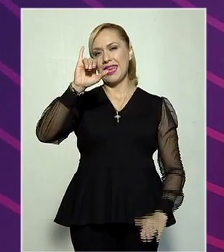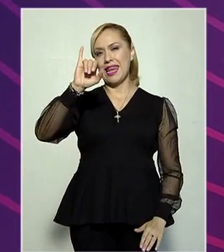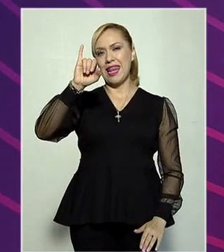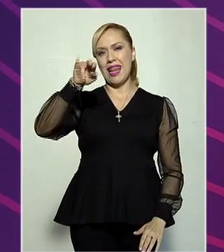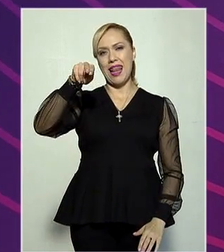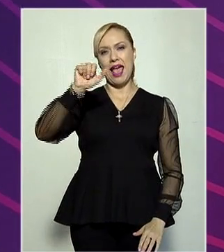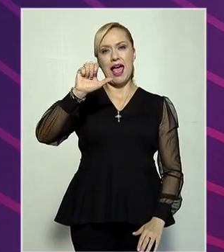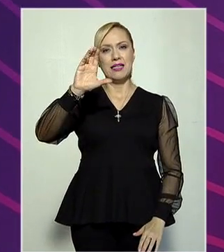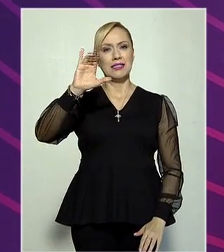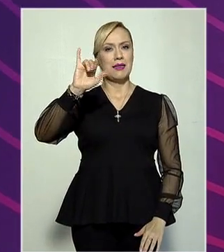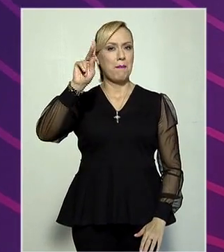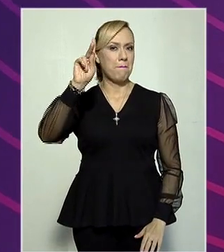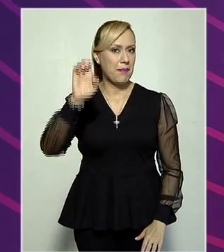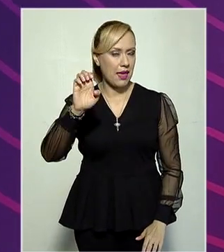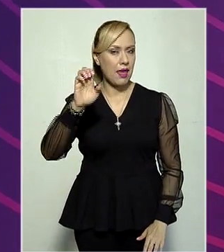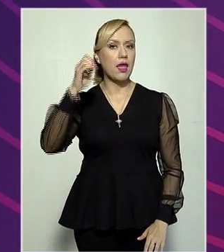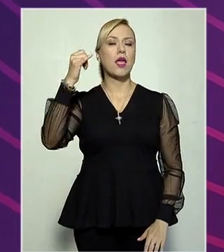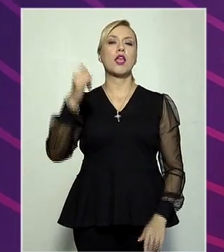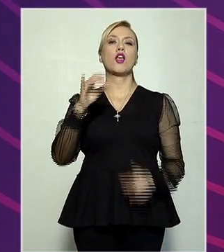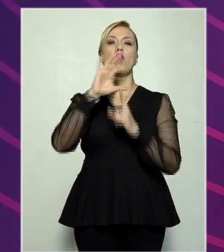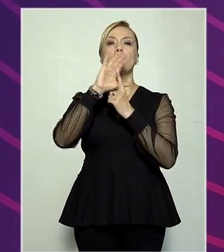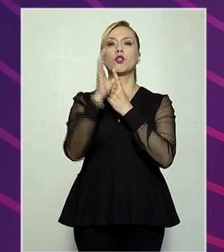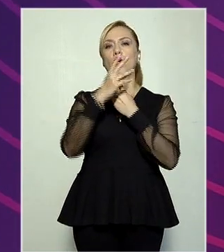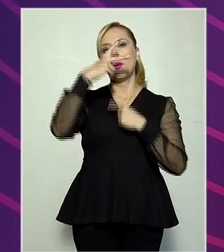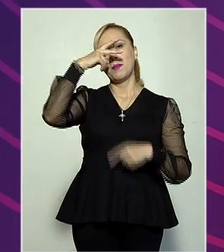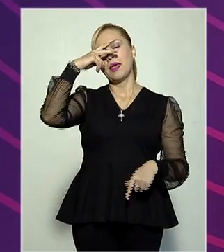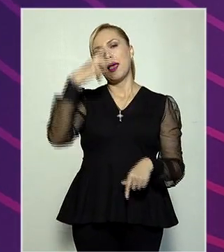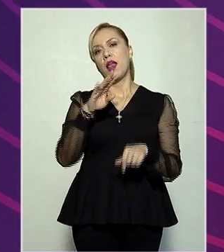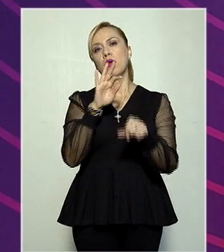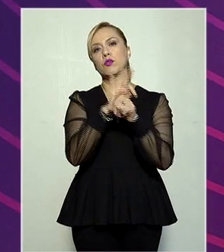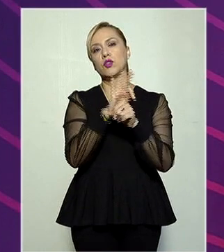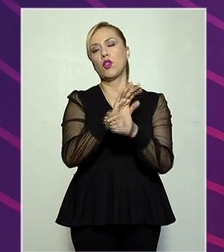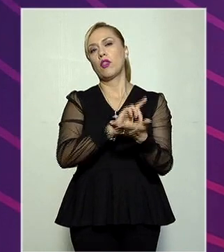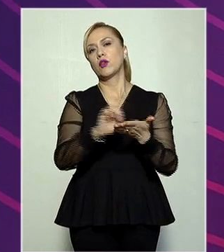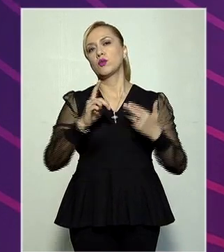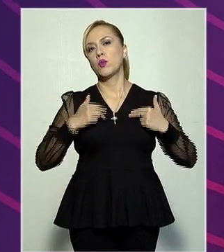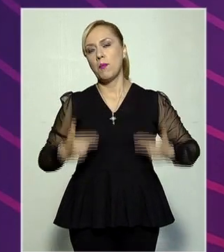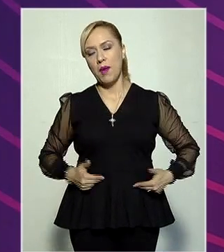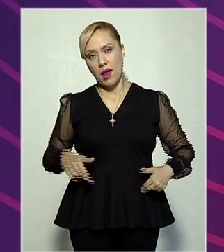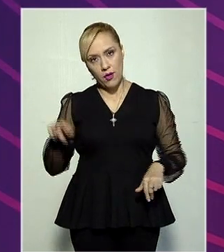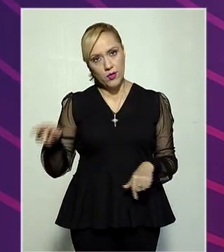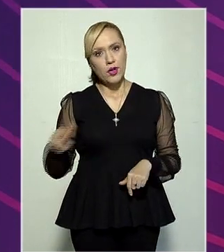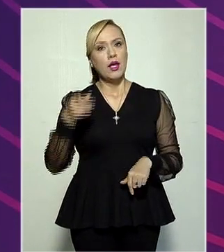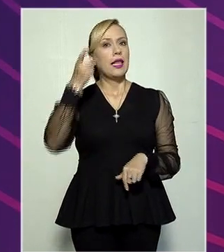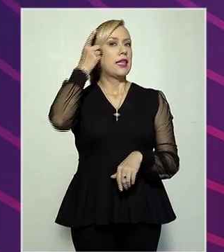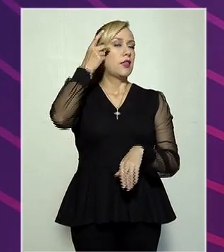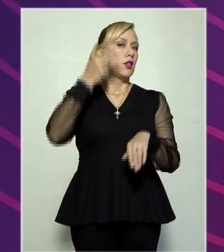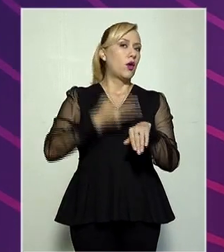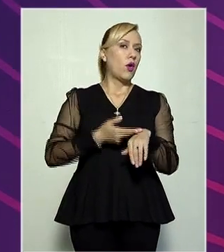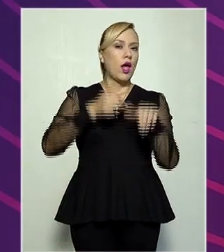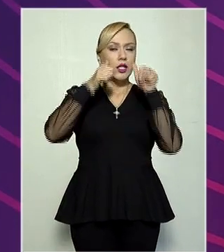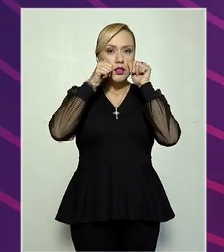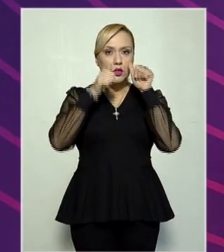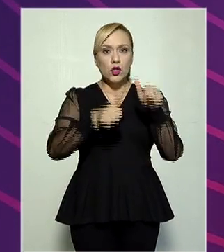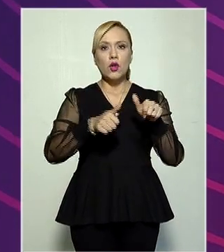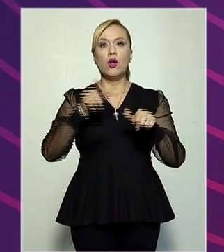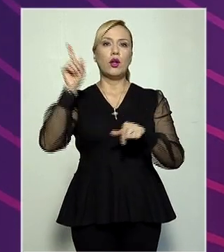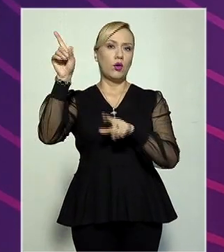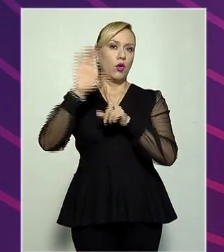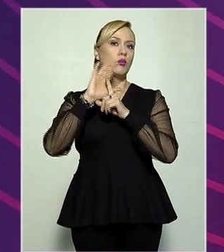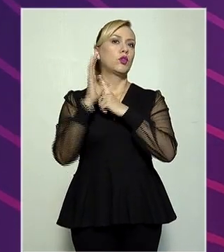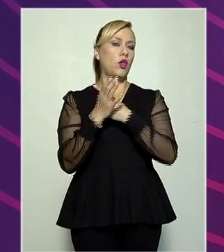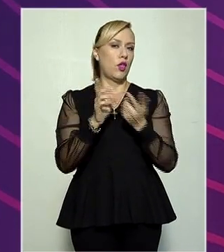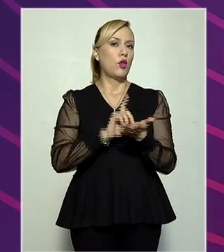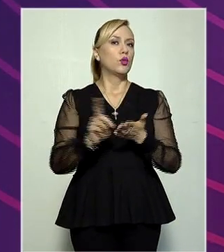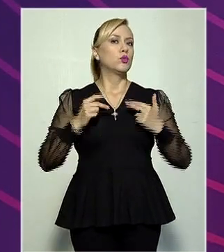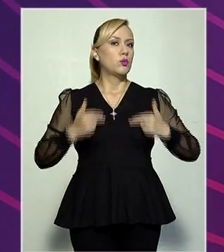jurídico y de incidencia de la Comisión Mexicana de Defensa y Protección de los Derechos Humanos, director de atención y orientación en la Comisión de Derechos Humanos del